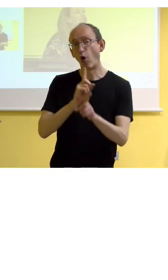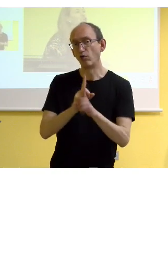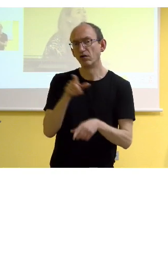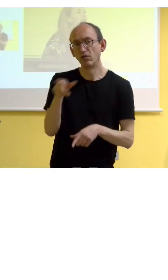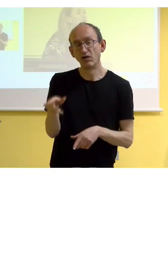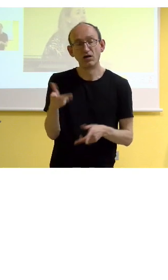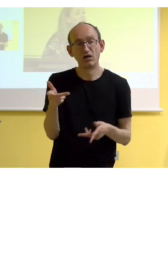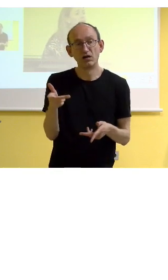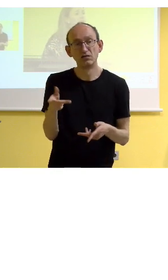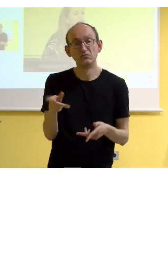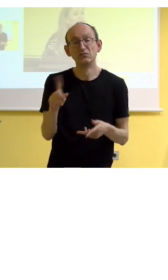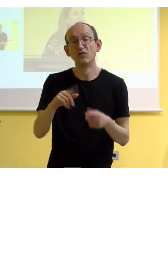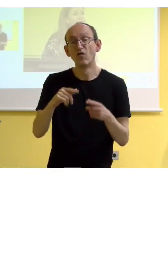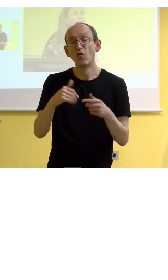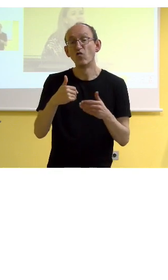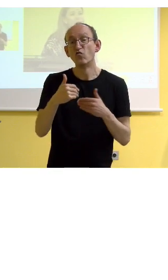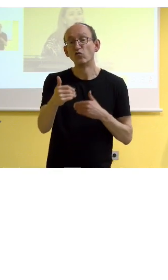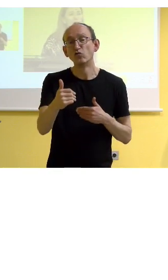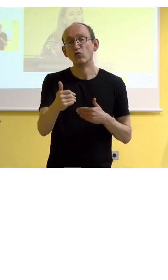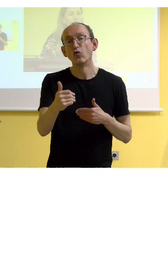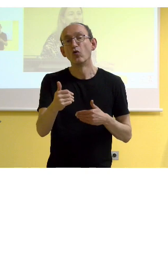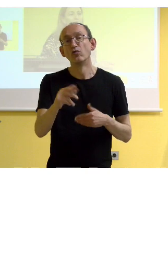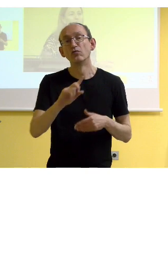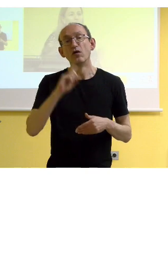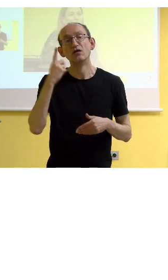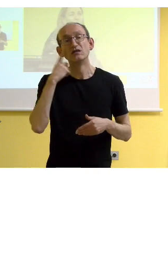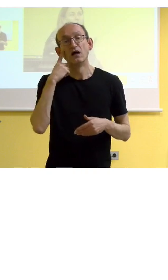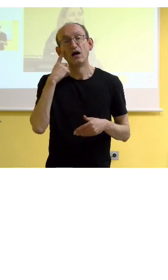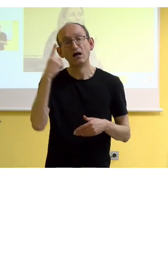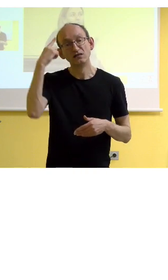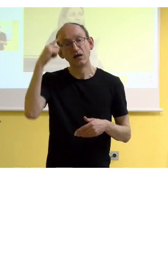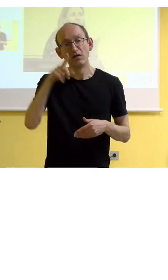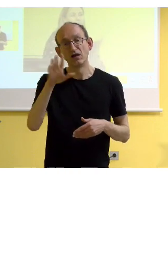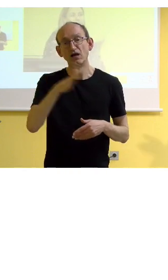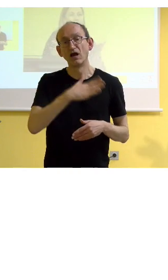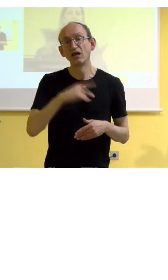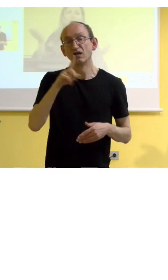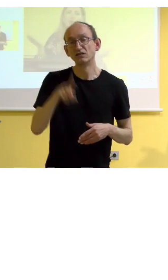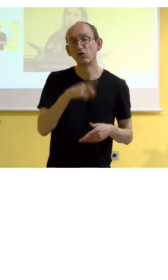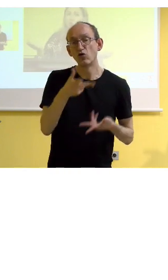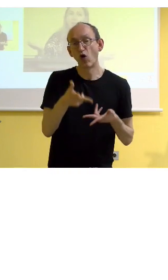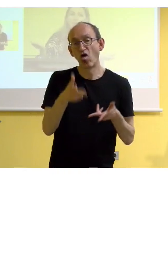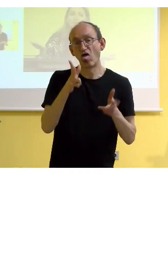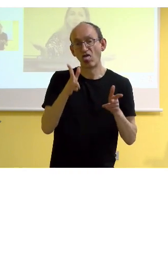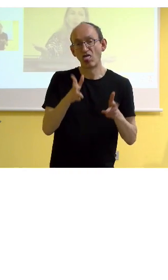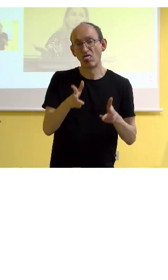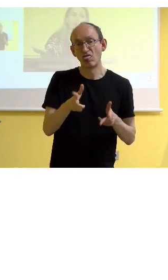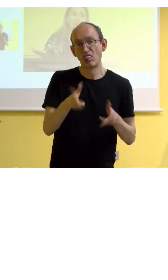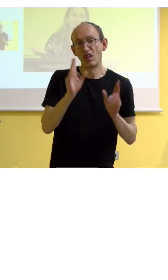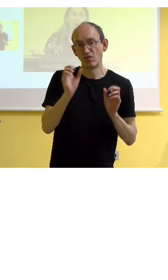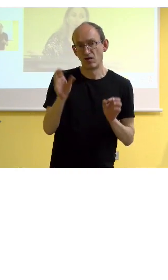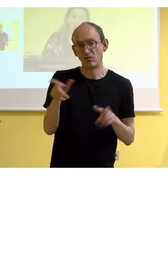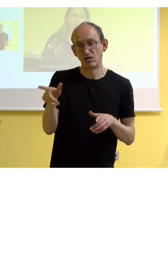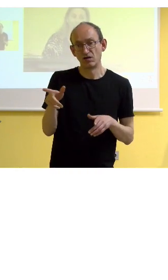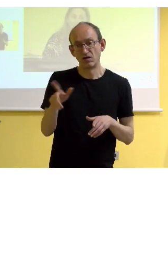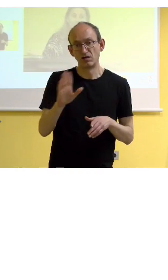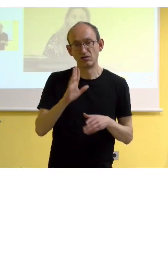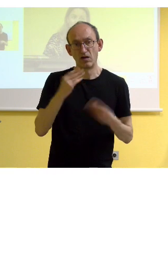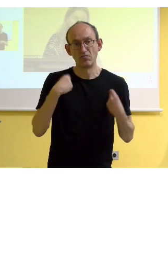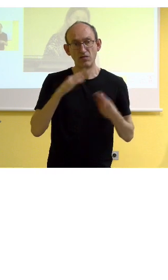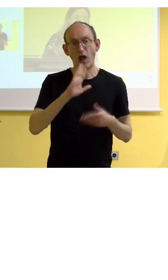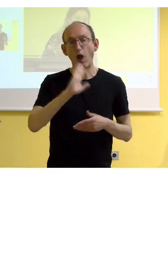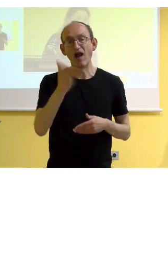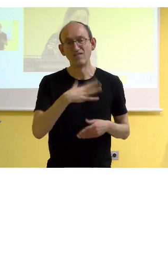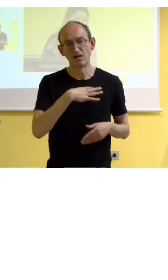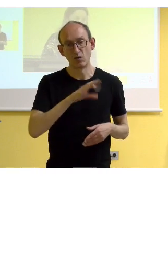toda la libertad de decidir si quiere conocer o no, porque él le puede condicionar el resto de su vida o cómo lo va a vivir él, que por eso está el derecho a no